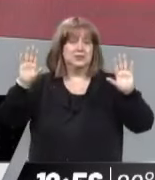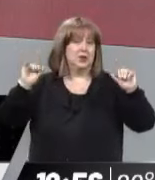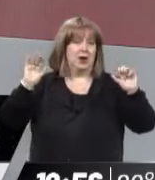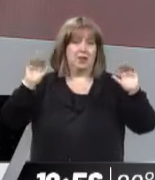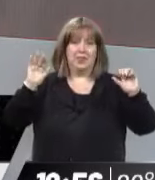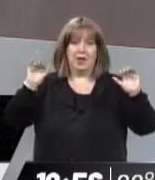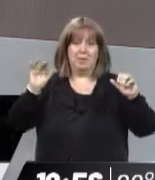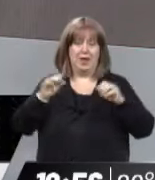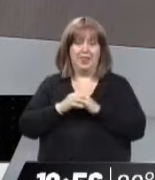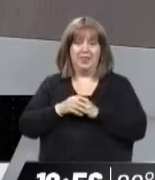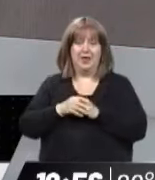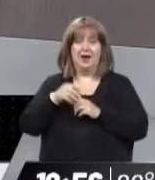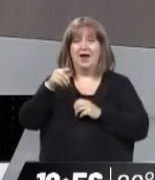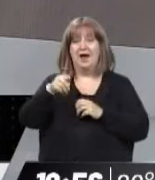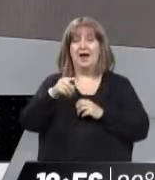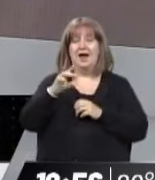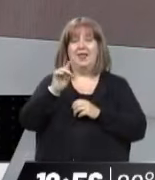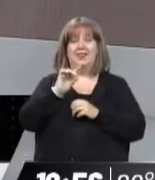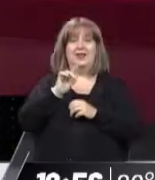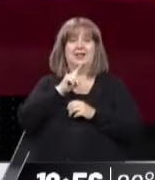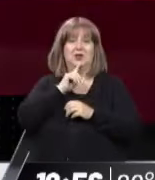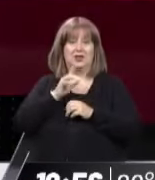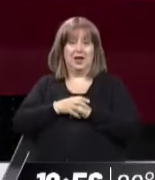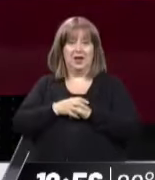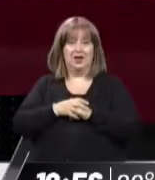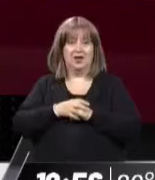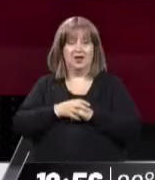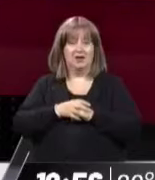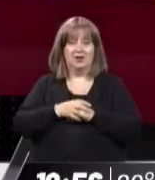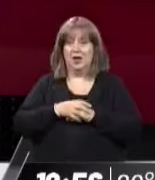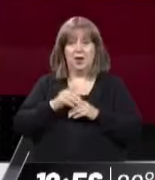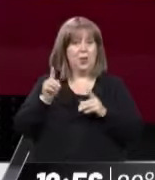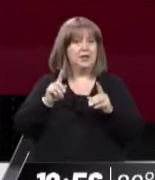jugadores. Pero para despedir a un técnico... Para el técnico no, claro. Pero para despedir a un técnico no es muy cómodo. Pero Gallardo es Gallardo.